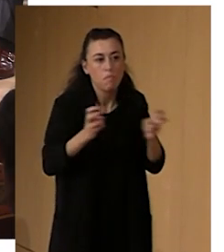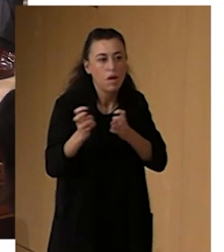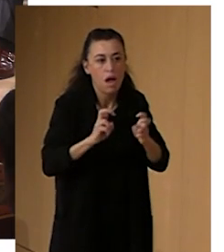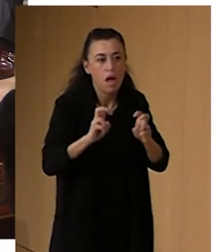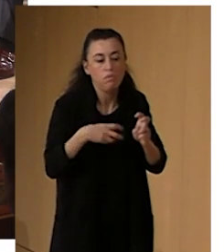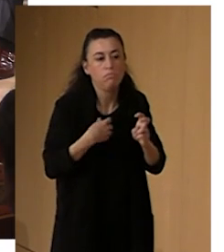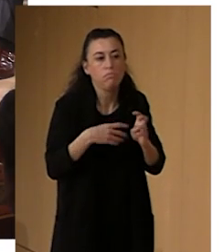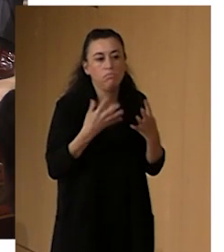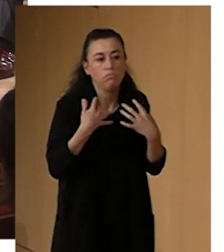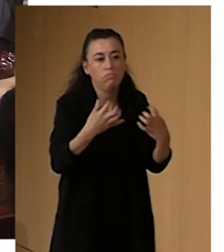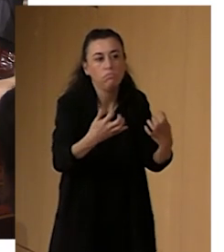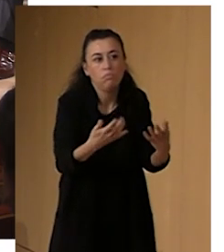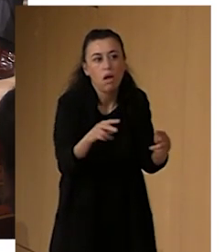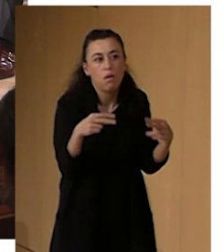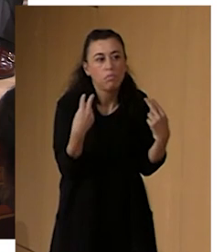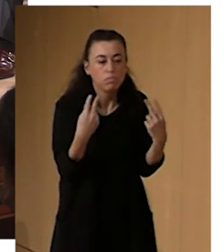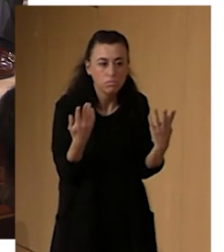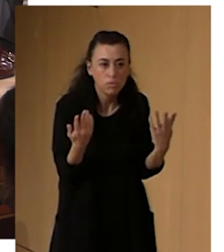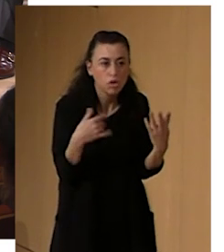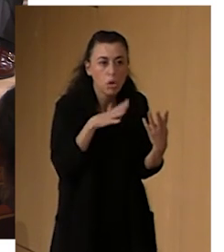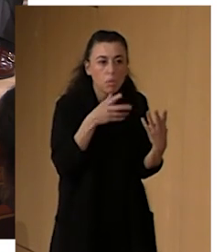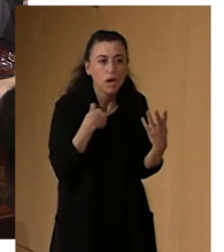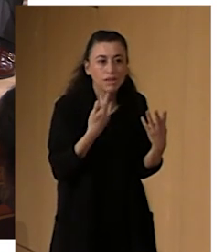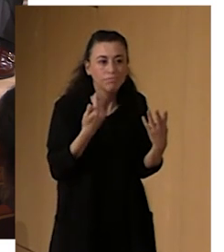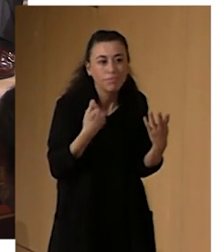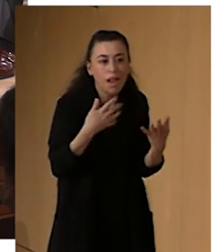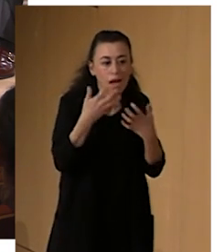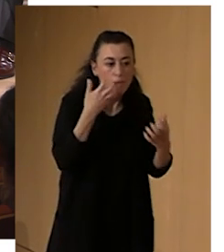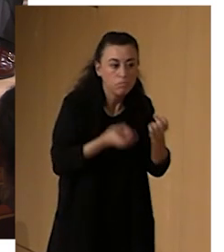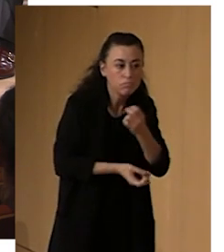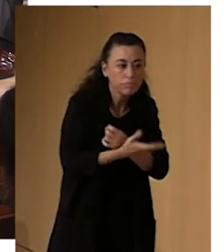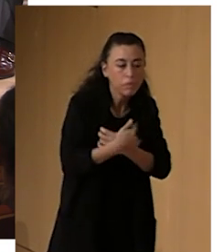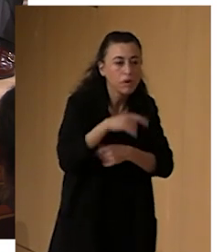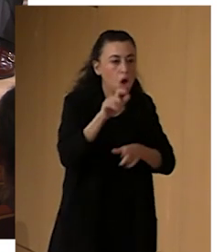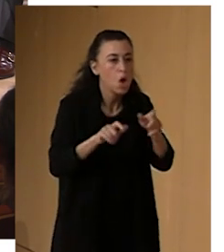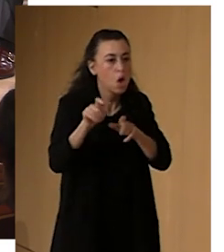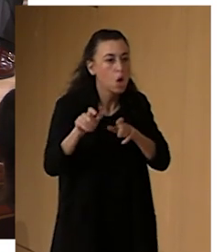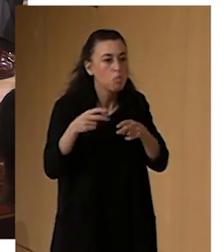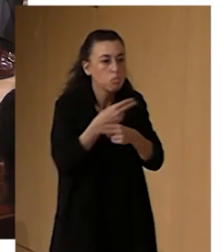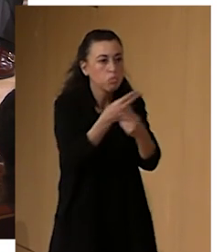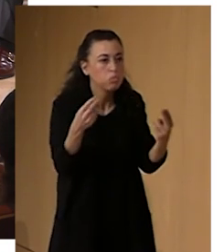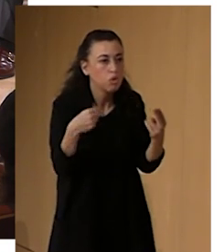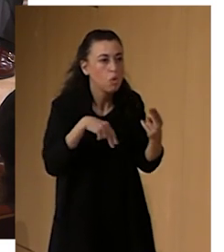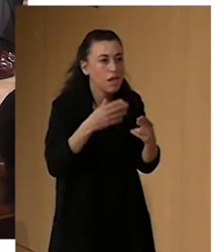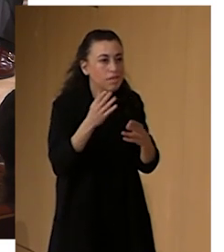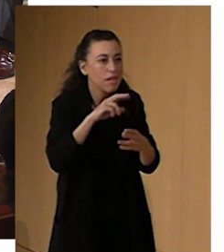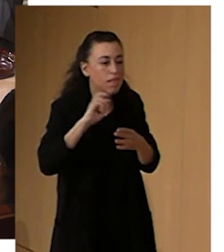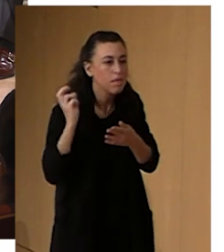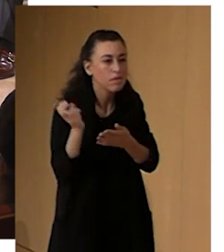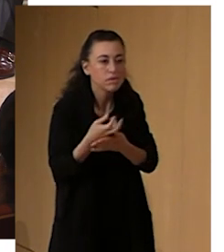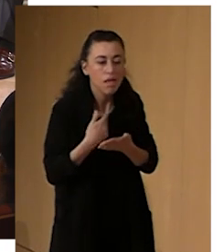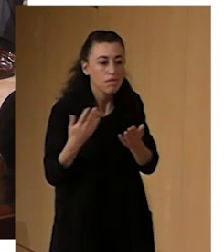viene Público con con diversidad no Entonces siempre hacemos una labor una campaña muy fuerte de difusión para que